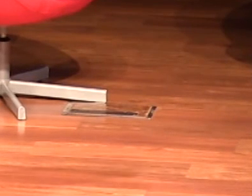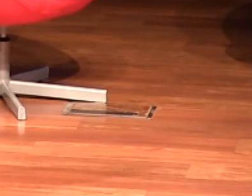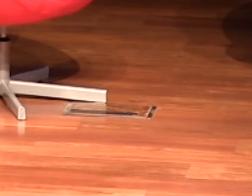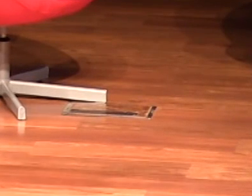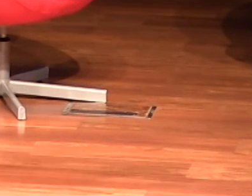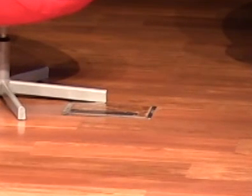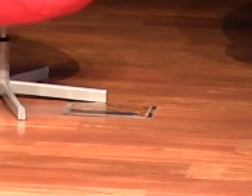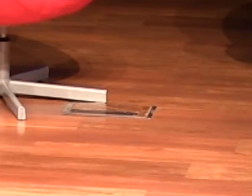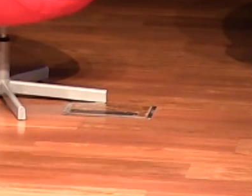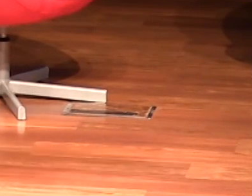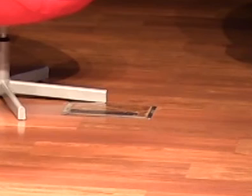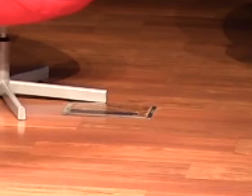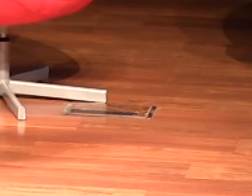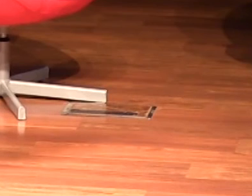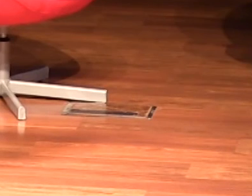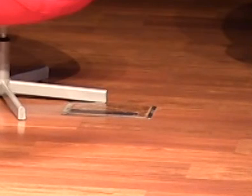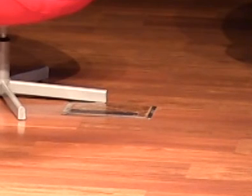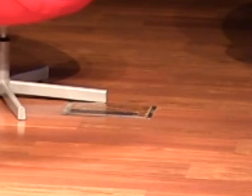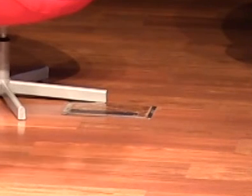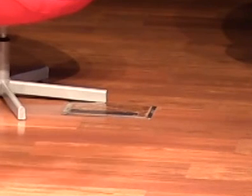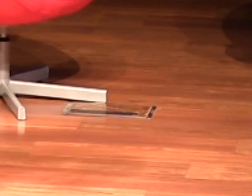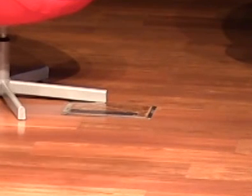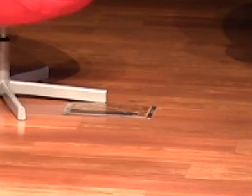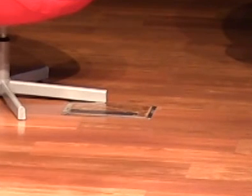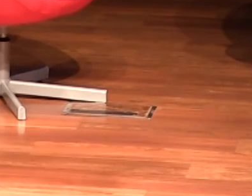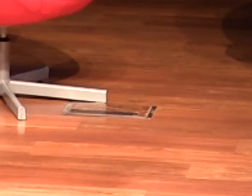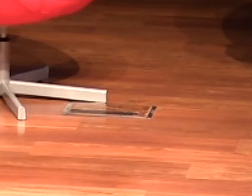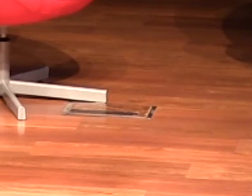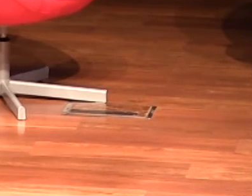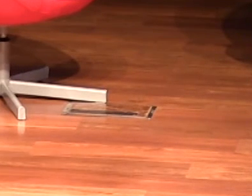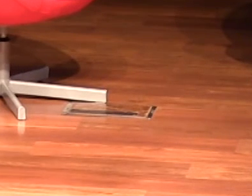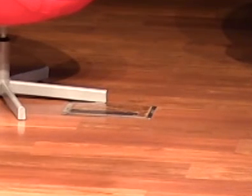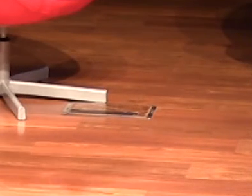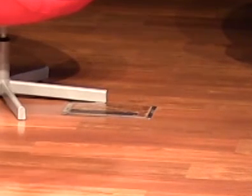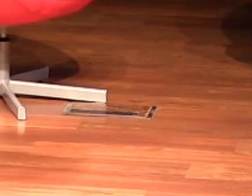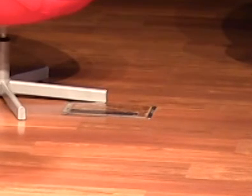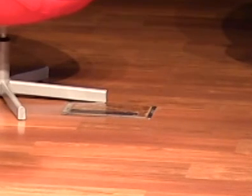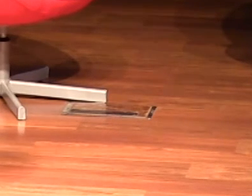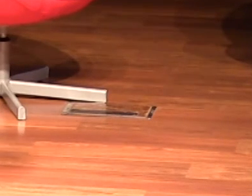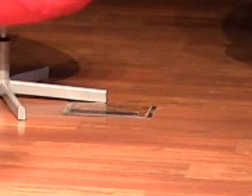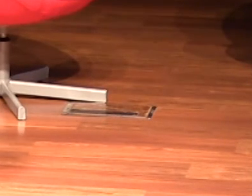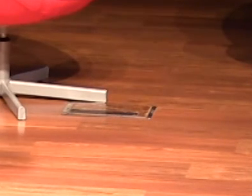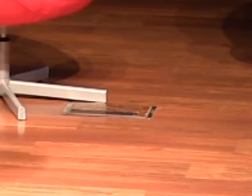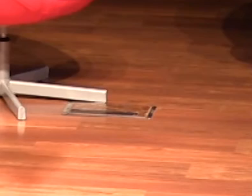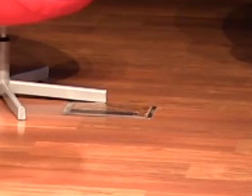Habría que ir a determinar esos umbrales específicos. Pero no podemos, aunque queramos desarrollar muchos medidas objetivas, no podemos vivir